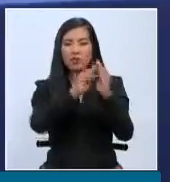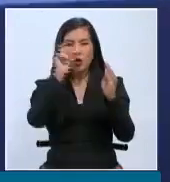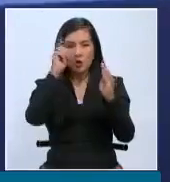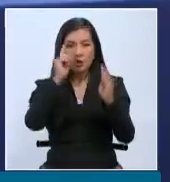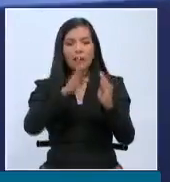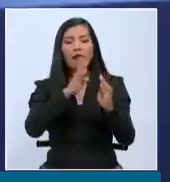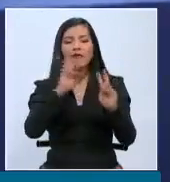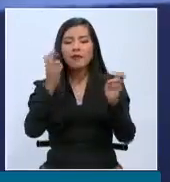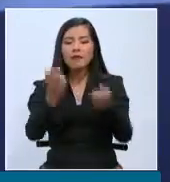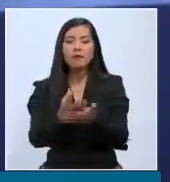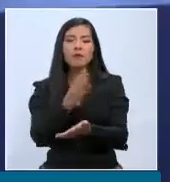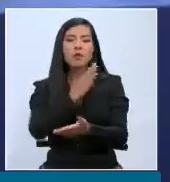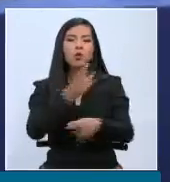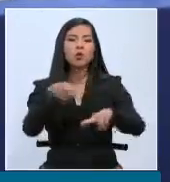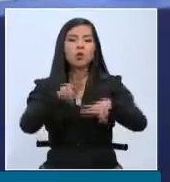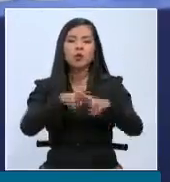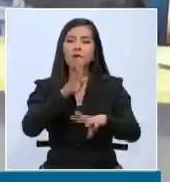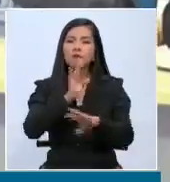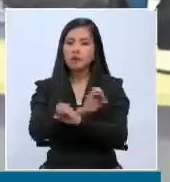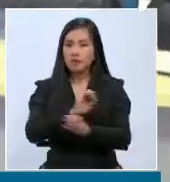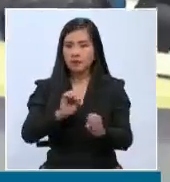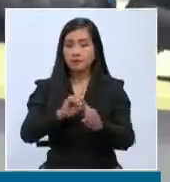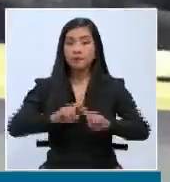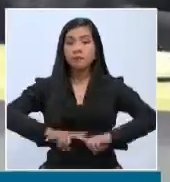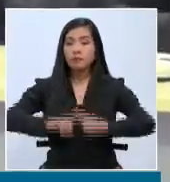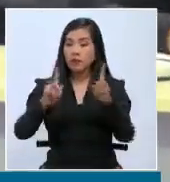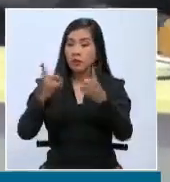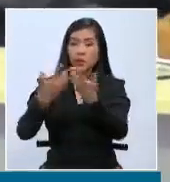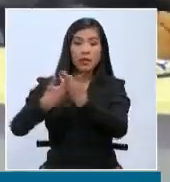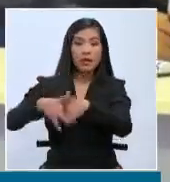que tomar en cuenta que los empresarios